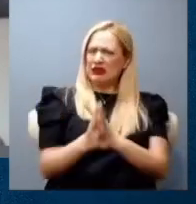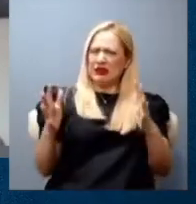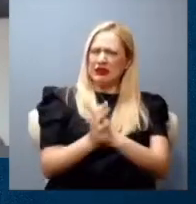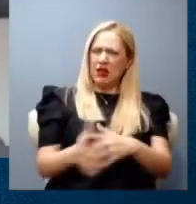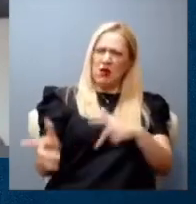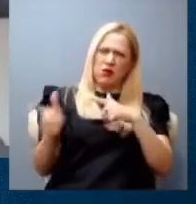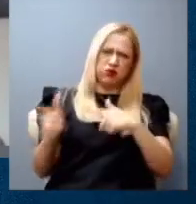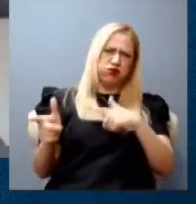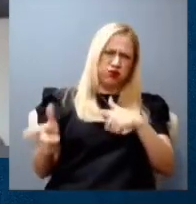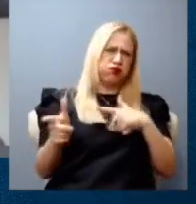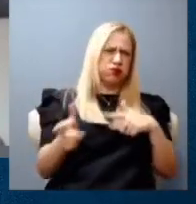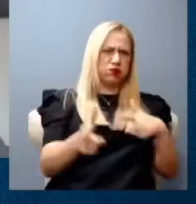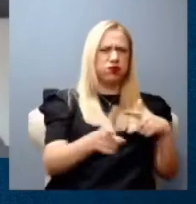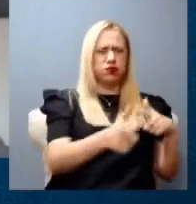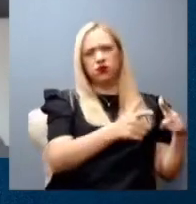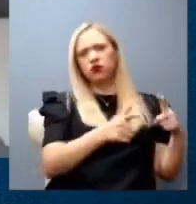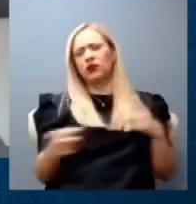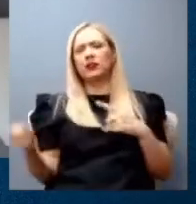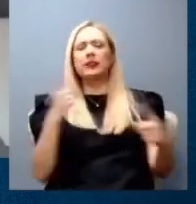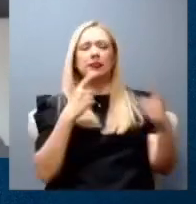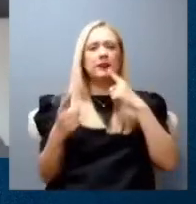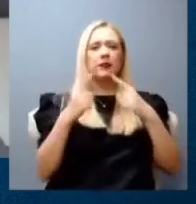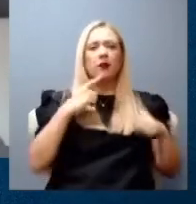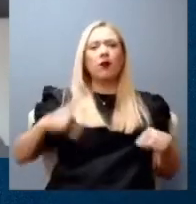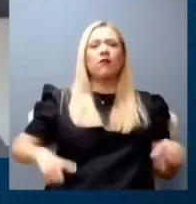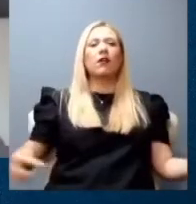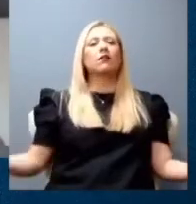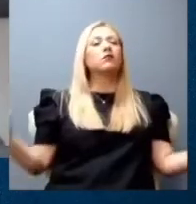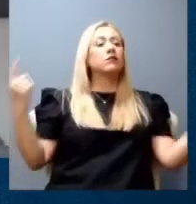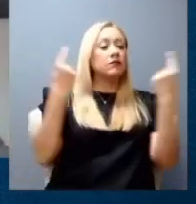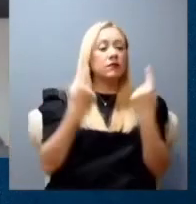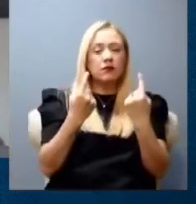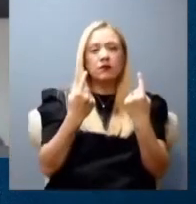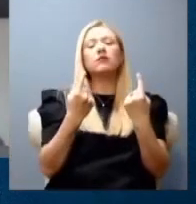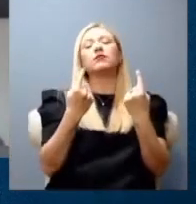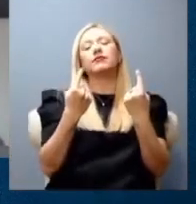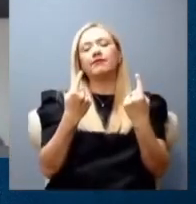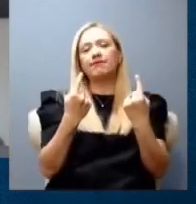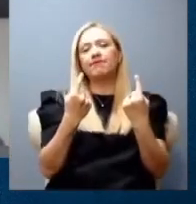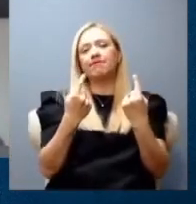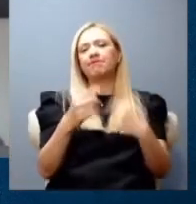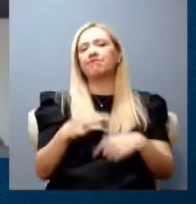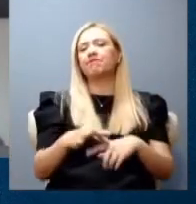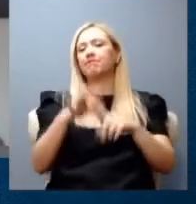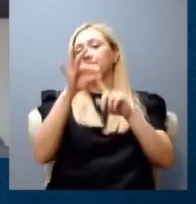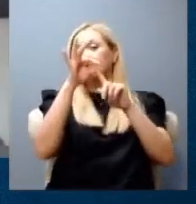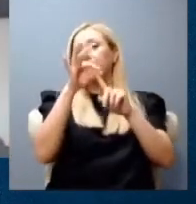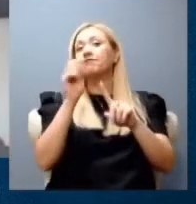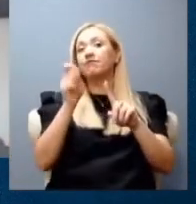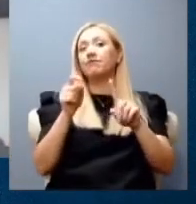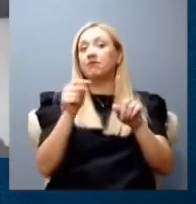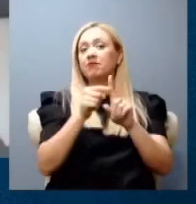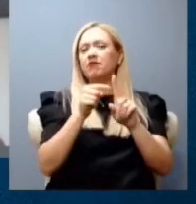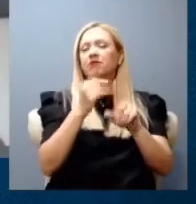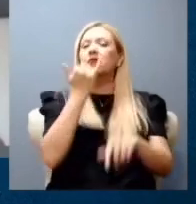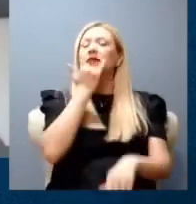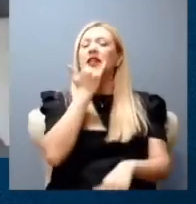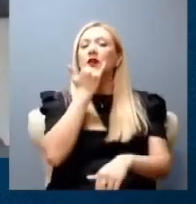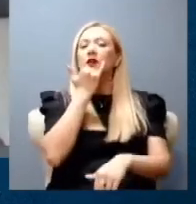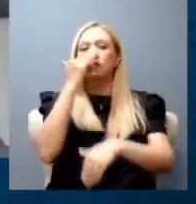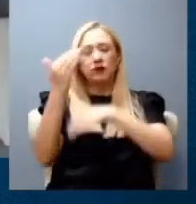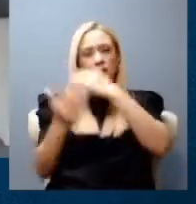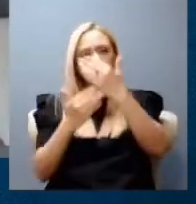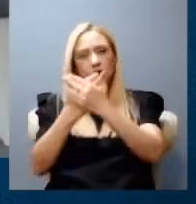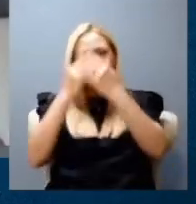la negociación, el acuerdo, incluyó 2 componentes muy importantes. Un componente de amnistía para